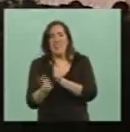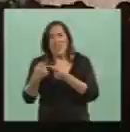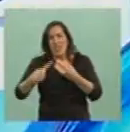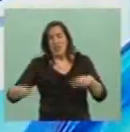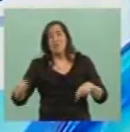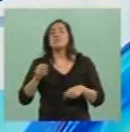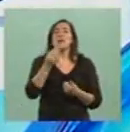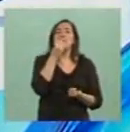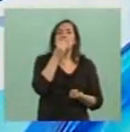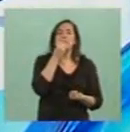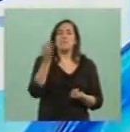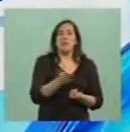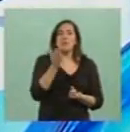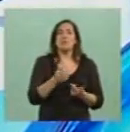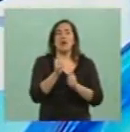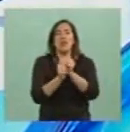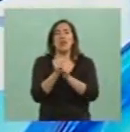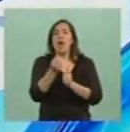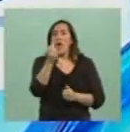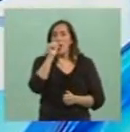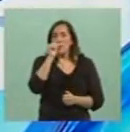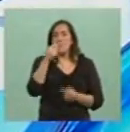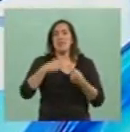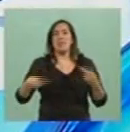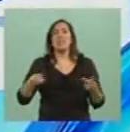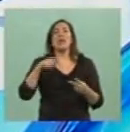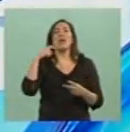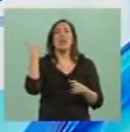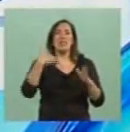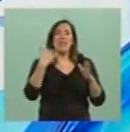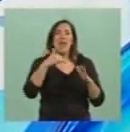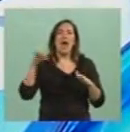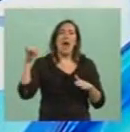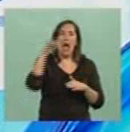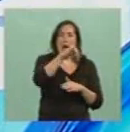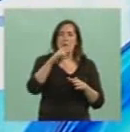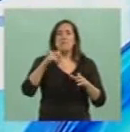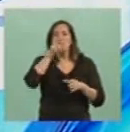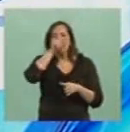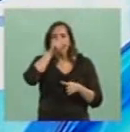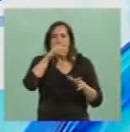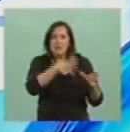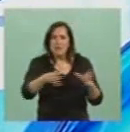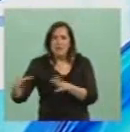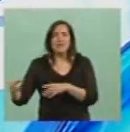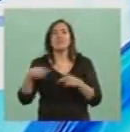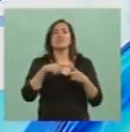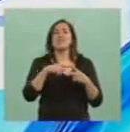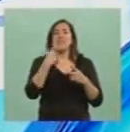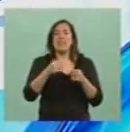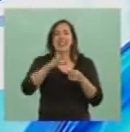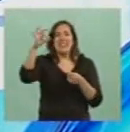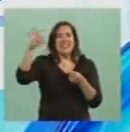bebidas, 53% de la faena bovina y 34% de la faena de aves, 58% de la molienda de